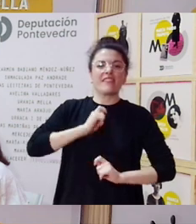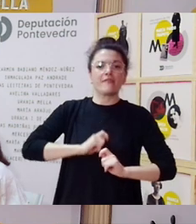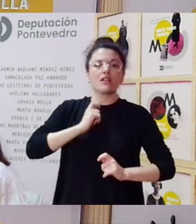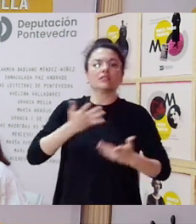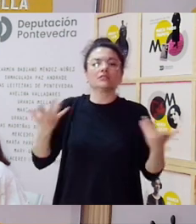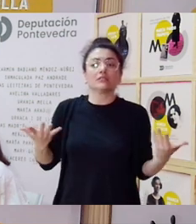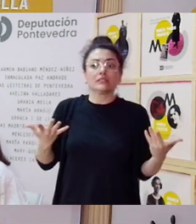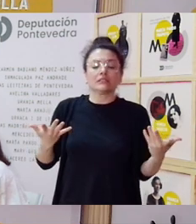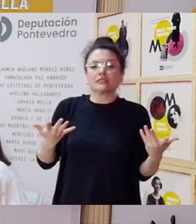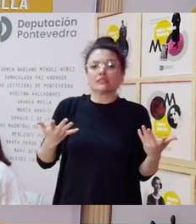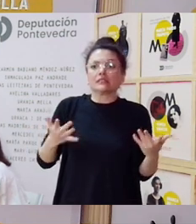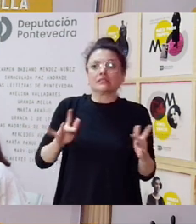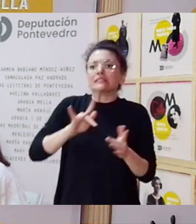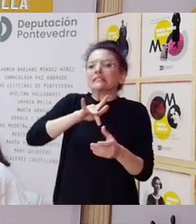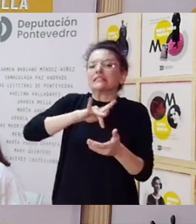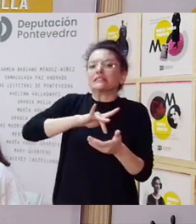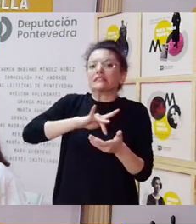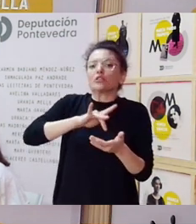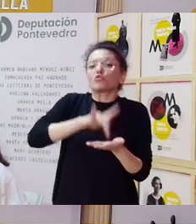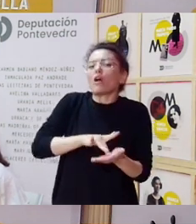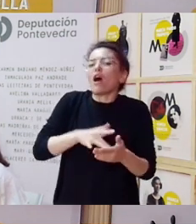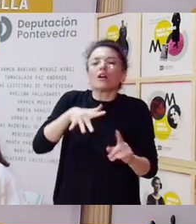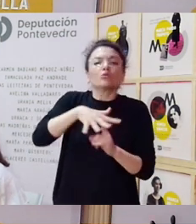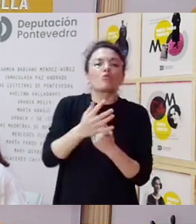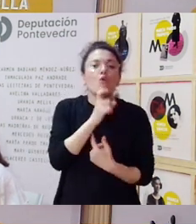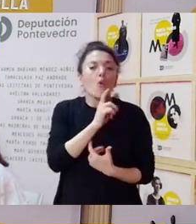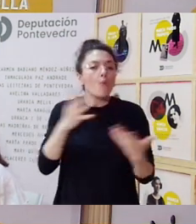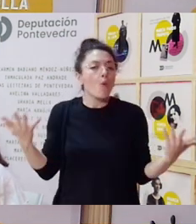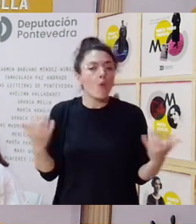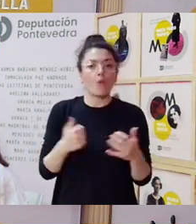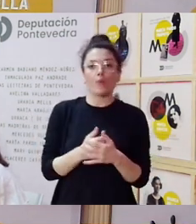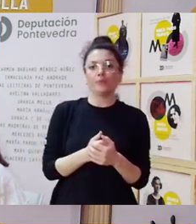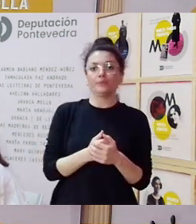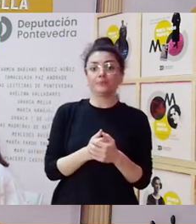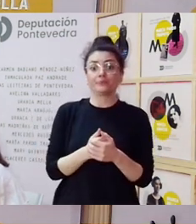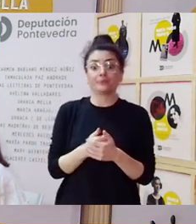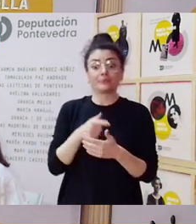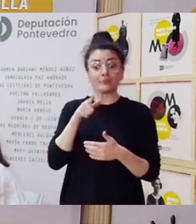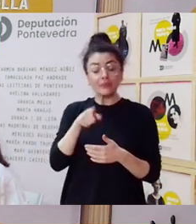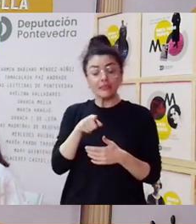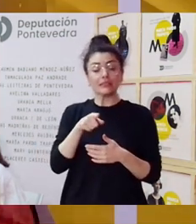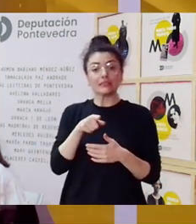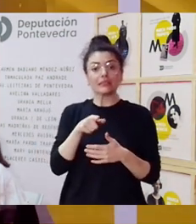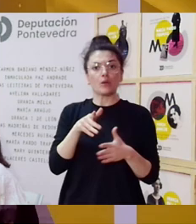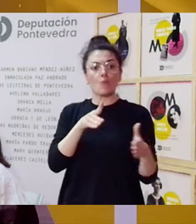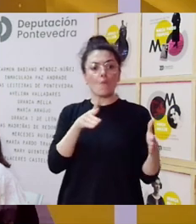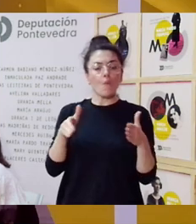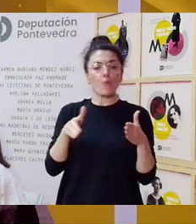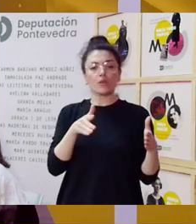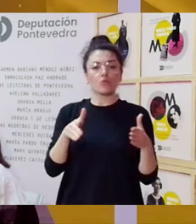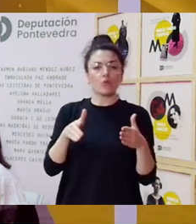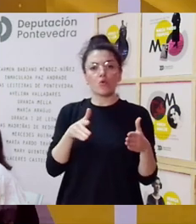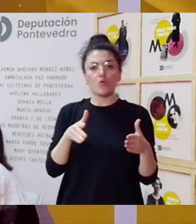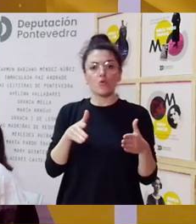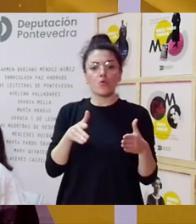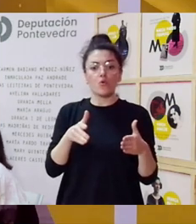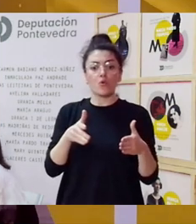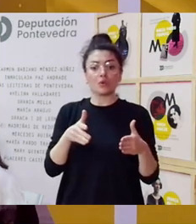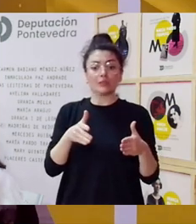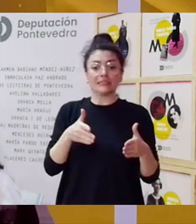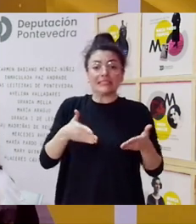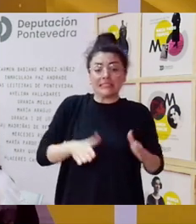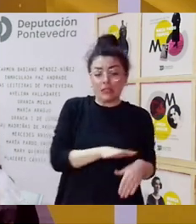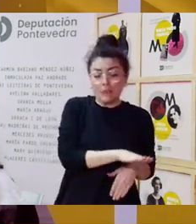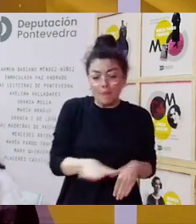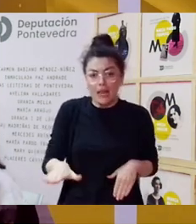familia? Onde estaba cada pois un? Pois, a ver, aí xa, en ese momento, non eran niños pequeniños,